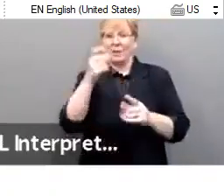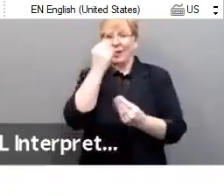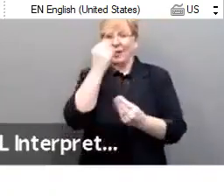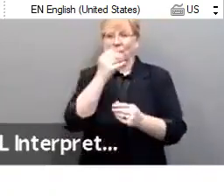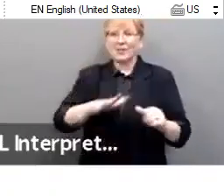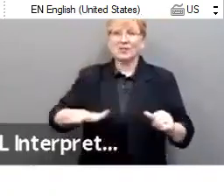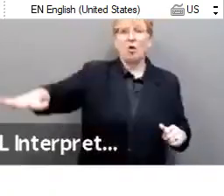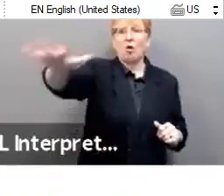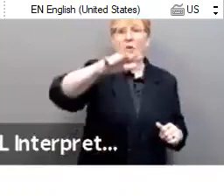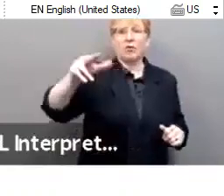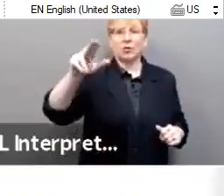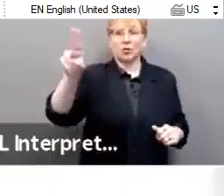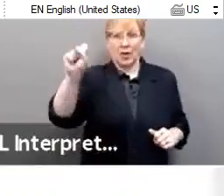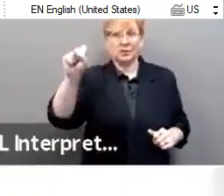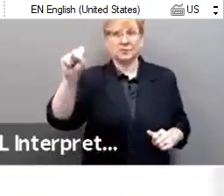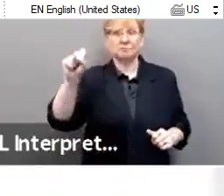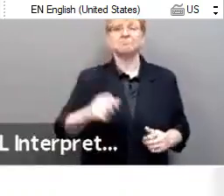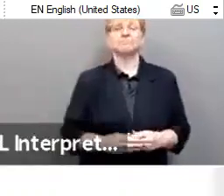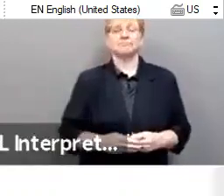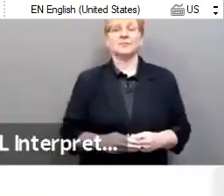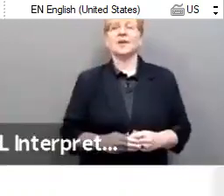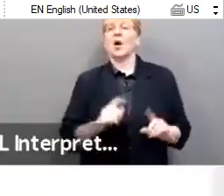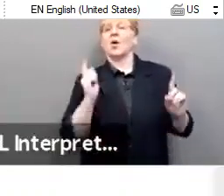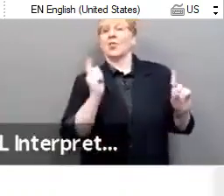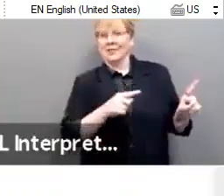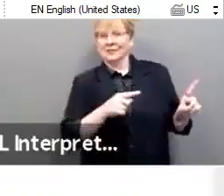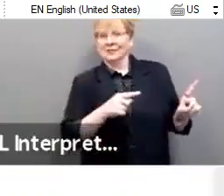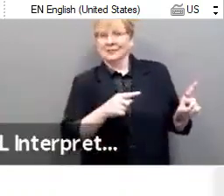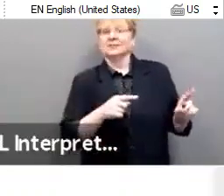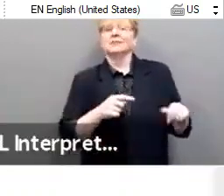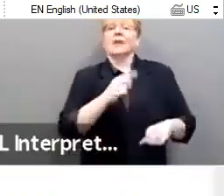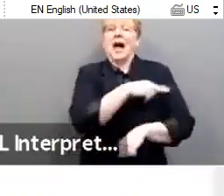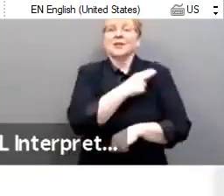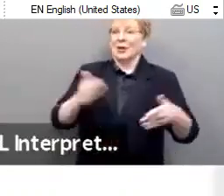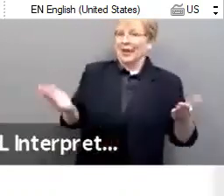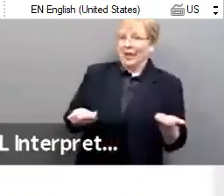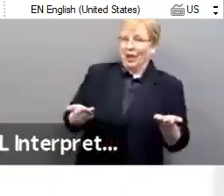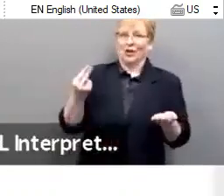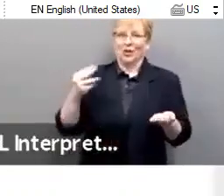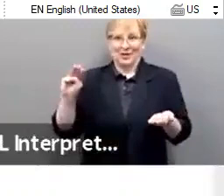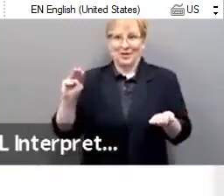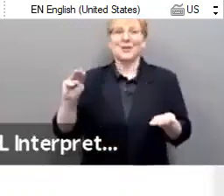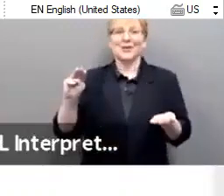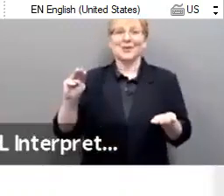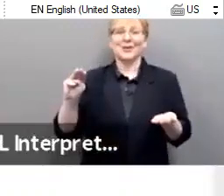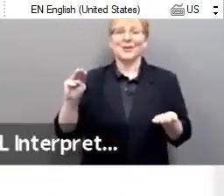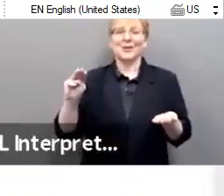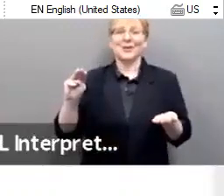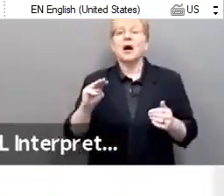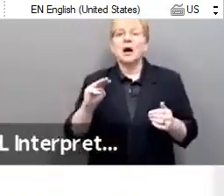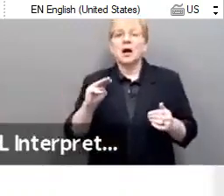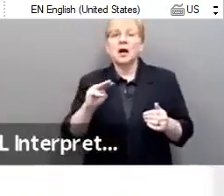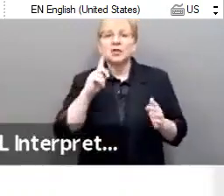de 0 a 17 años de edad. Es decir, son mucho más altos en las personas jóvenes, la tasa